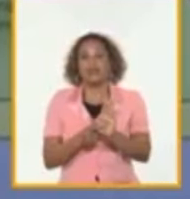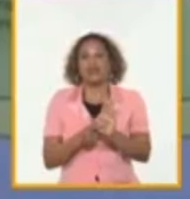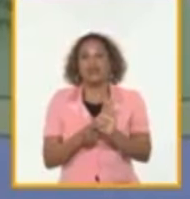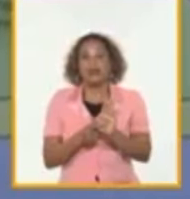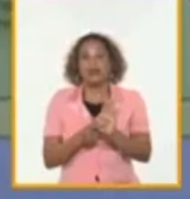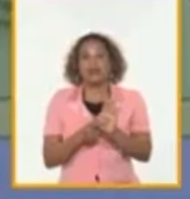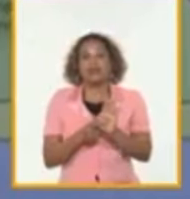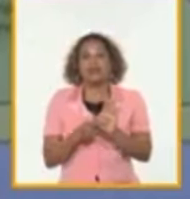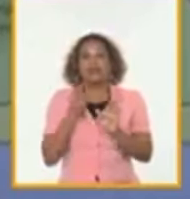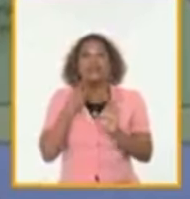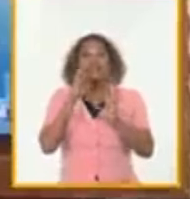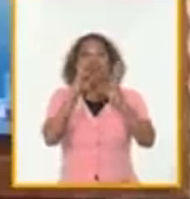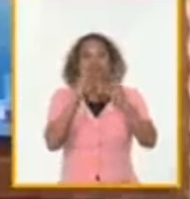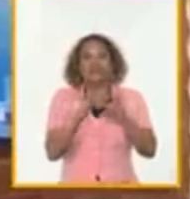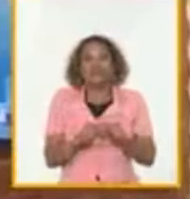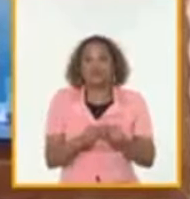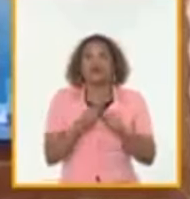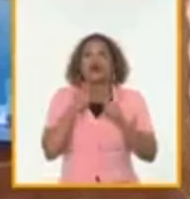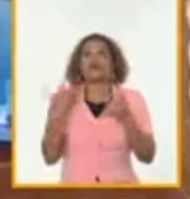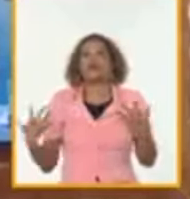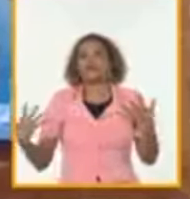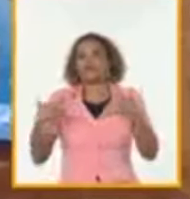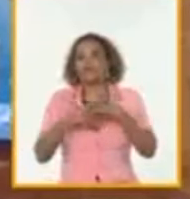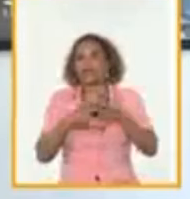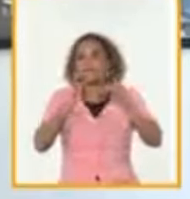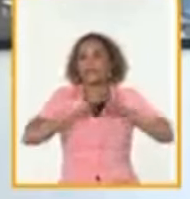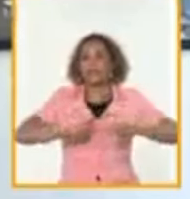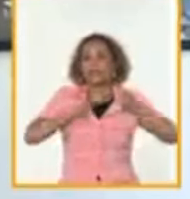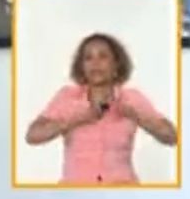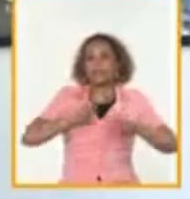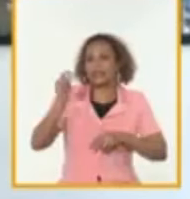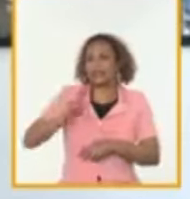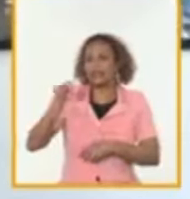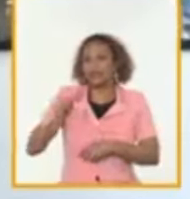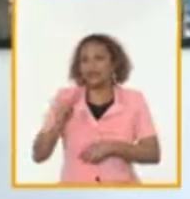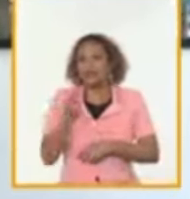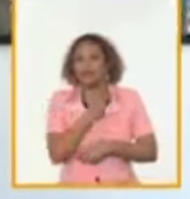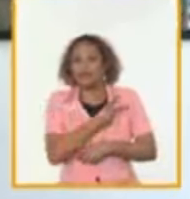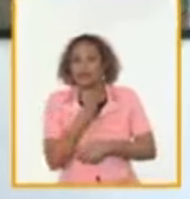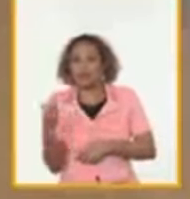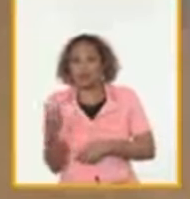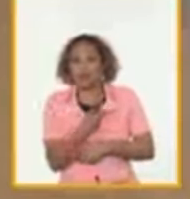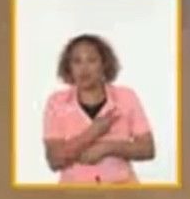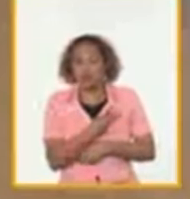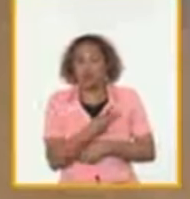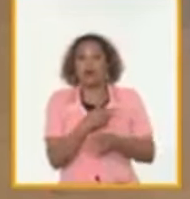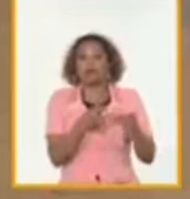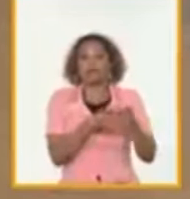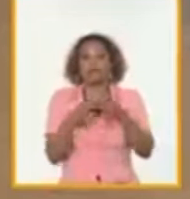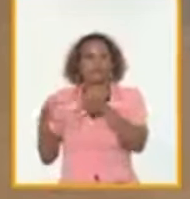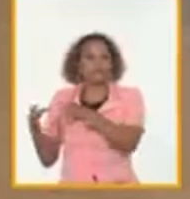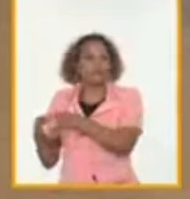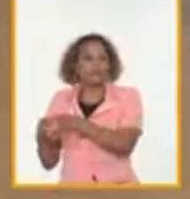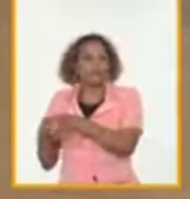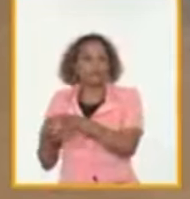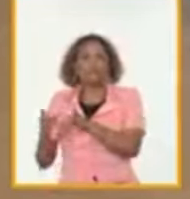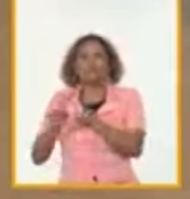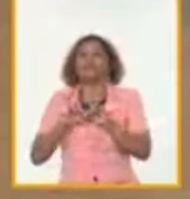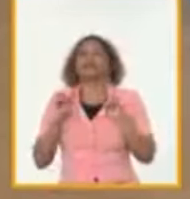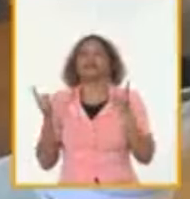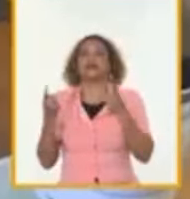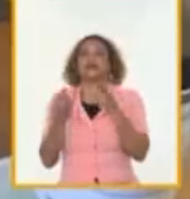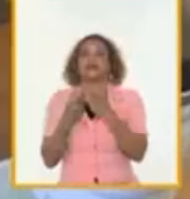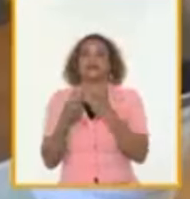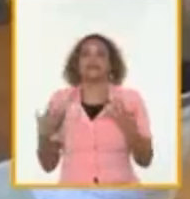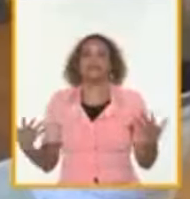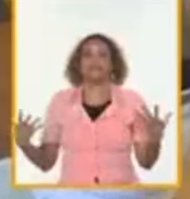campo el de esas propias investigaciones de los de los científicos y entonces generalizar que es A veces lo que más